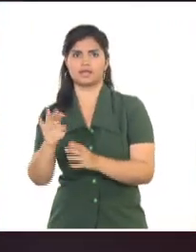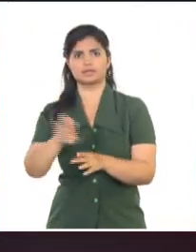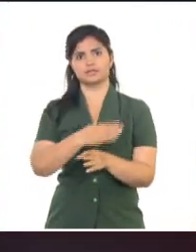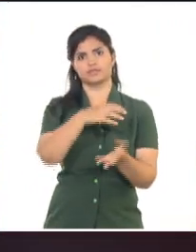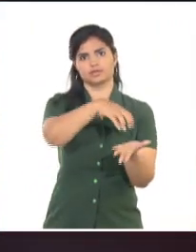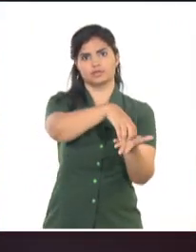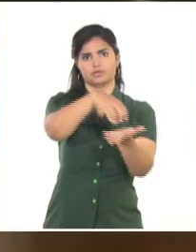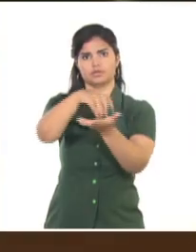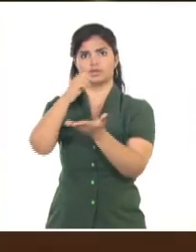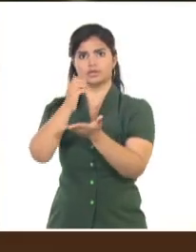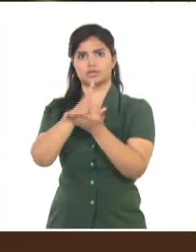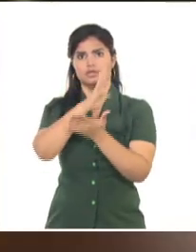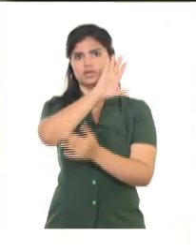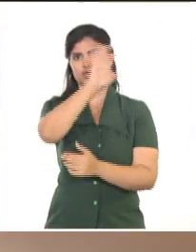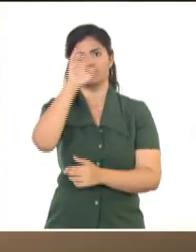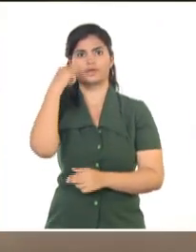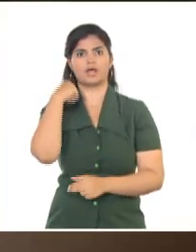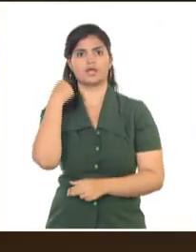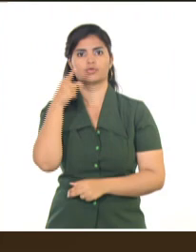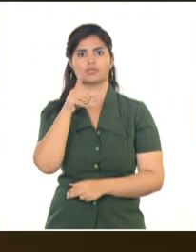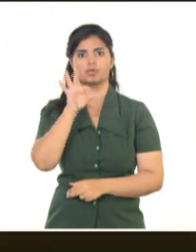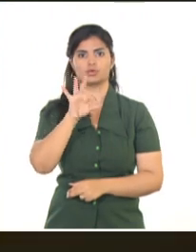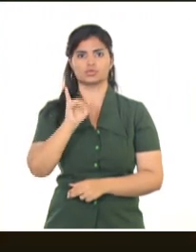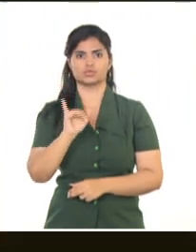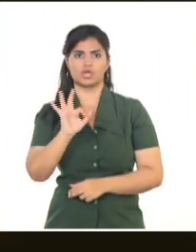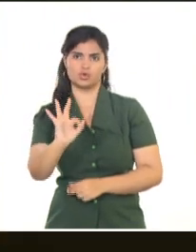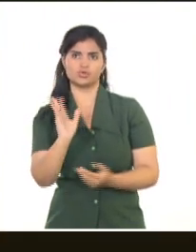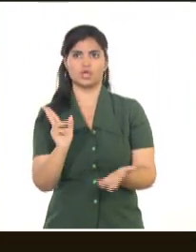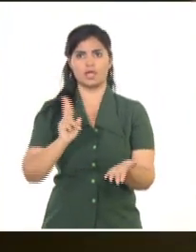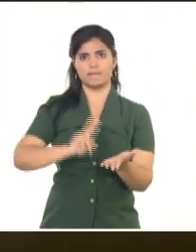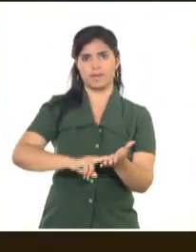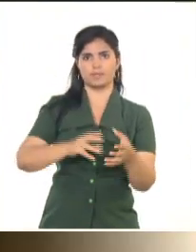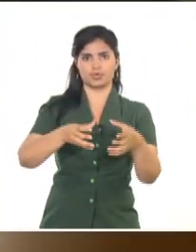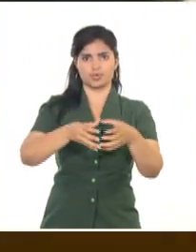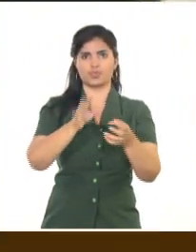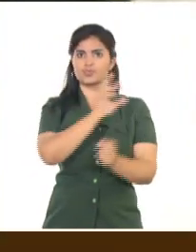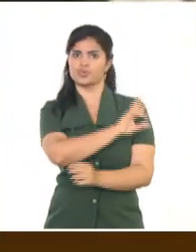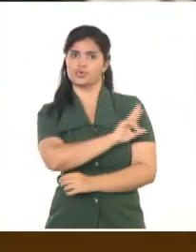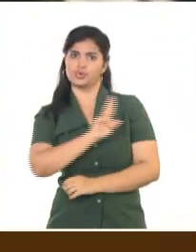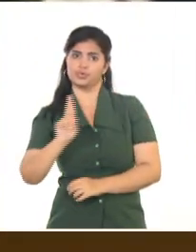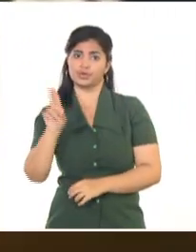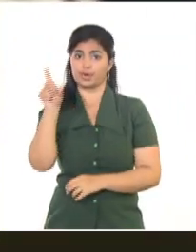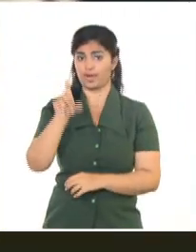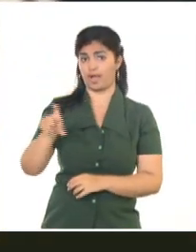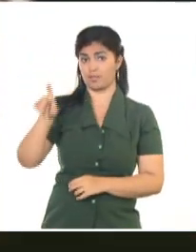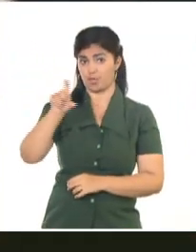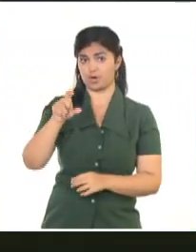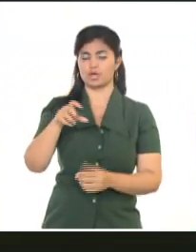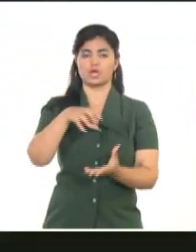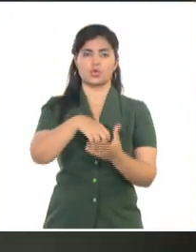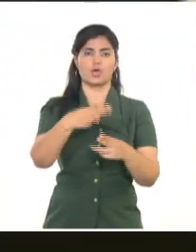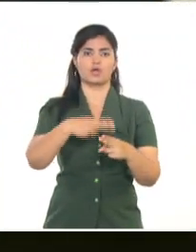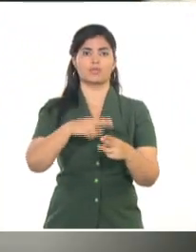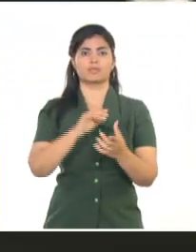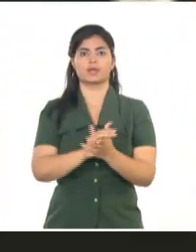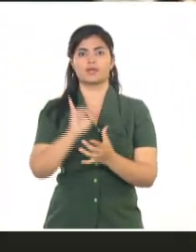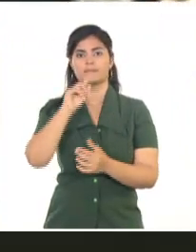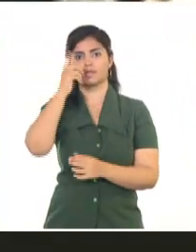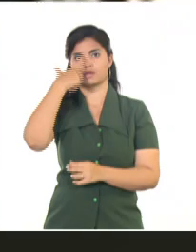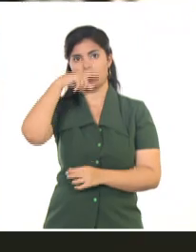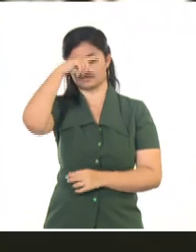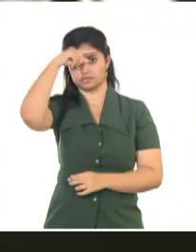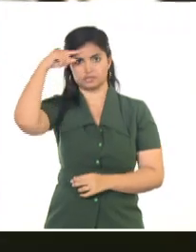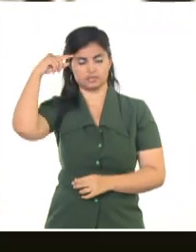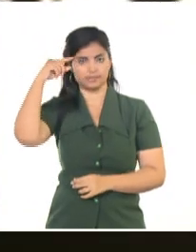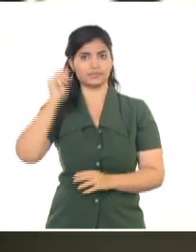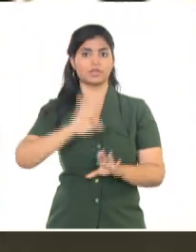en 1868, miembro del Comité Revolucionario Camagüeyano en las Minas y asambleísta en Guaymaro, para luego ocupar el cargo